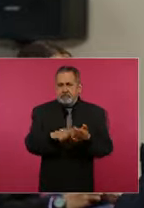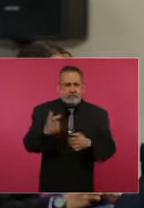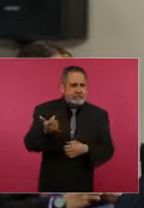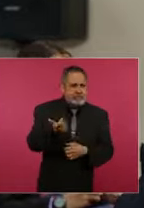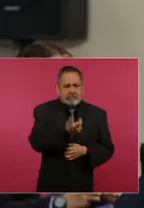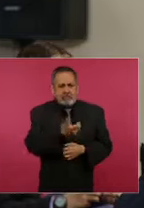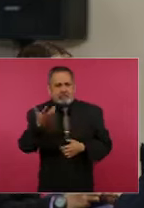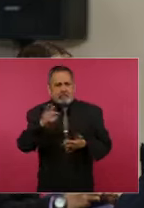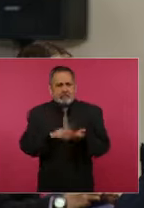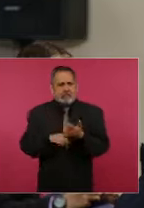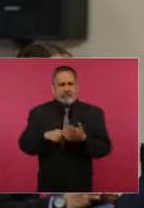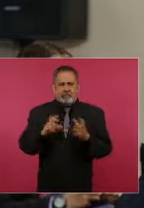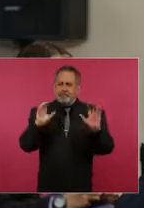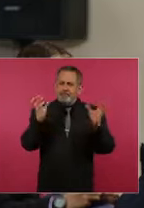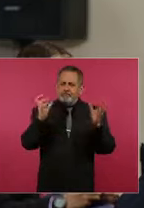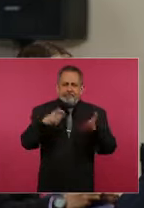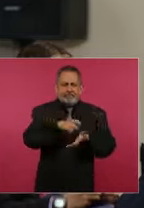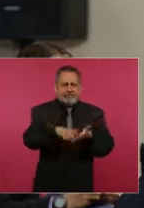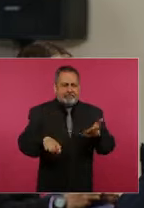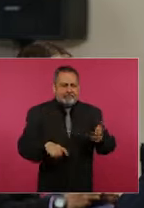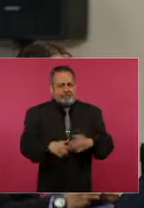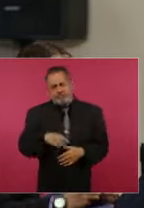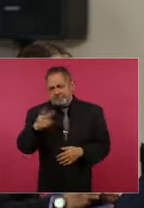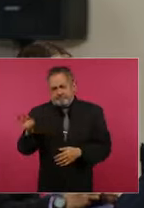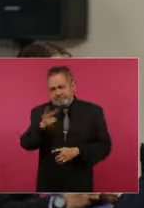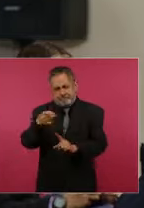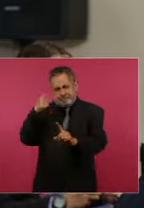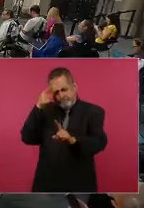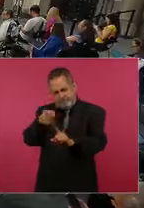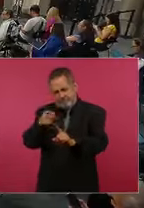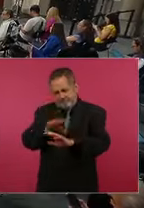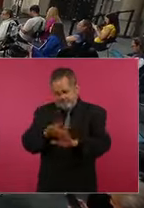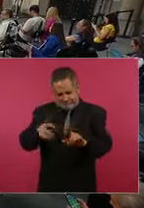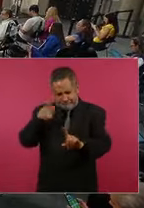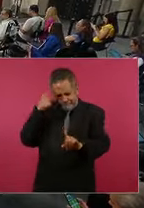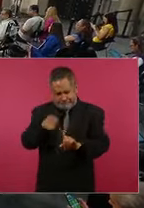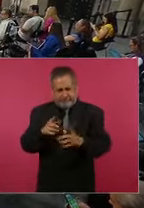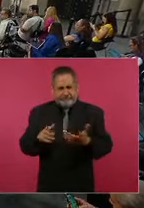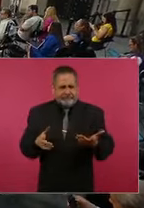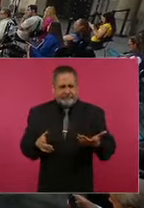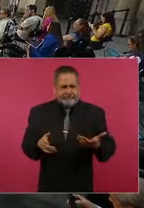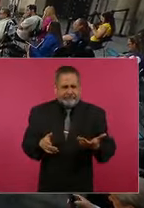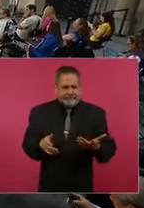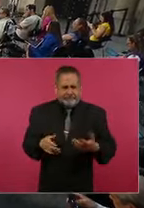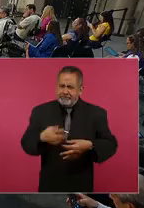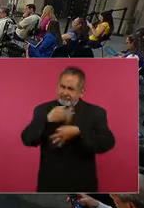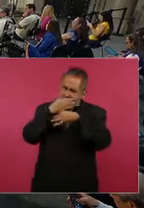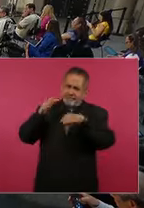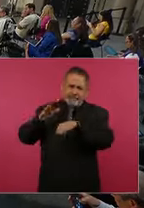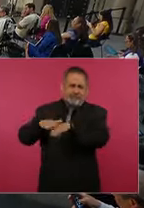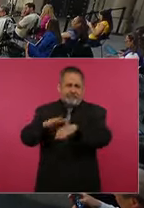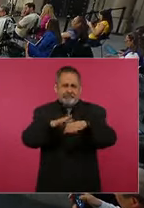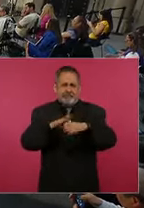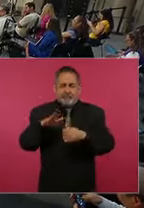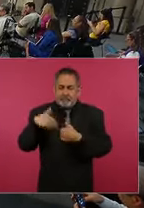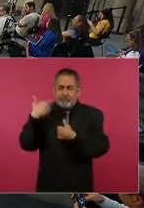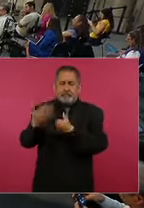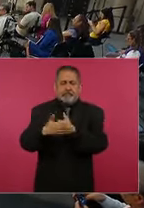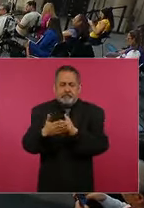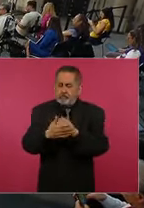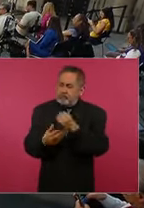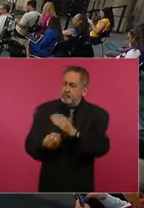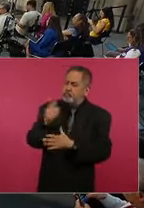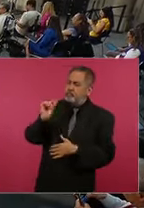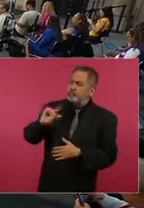patrullas. Presidente, la pregunta puntual es hacerle la pregunta: ¿qué mensaje le manda usted para los que vayan a ser nuevos